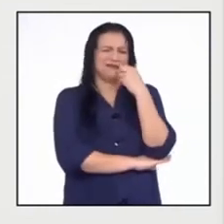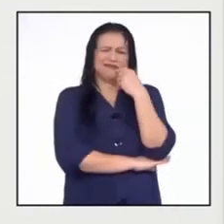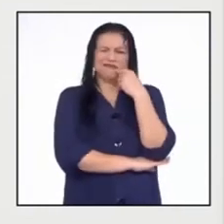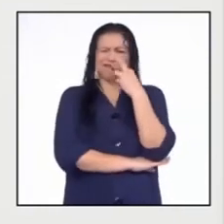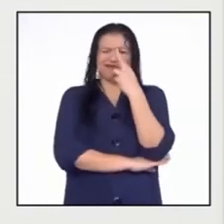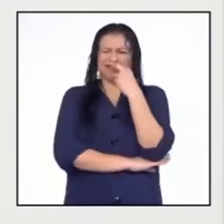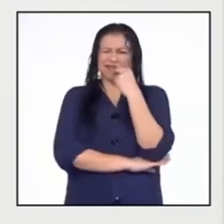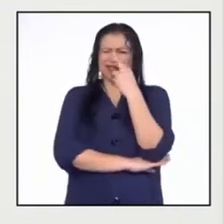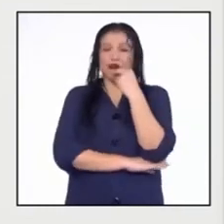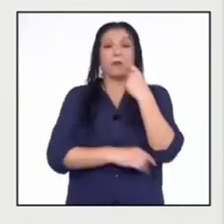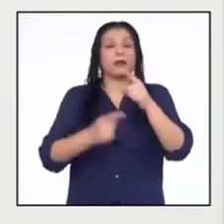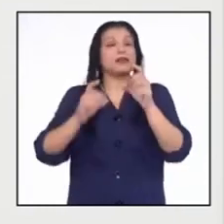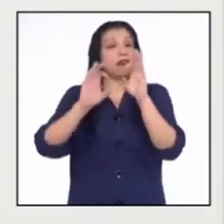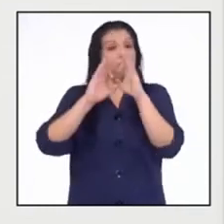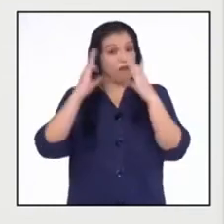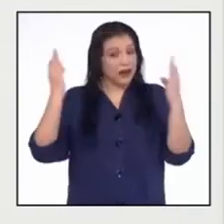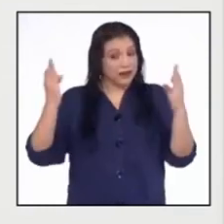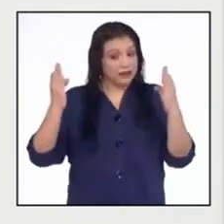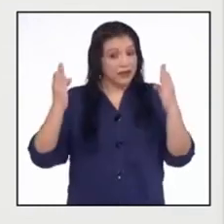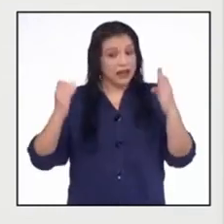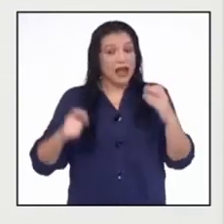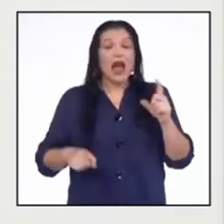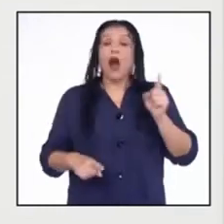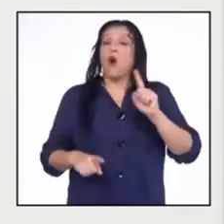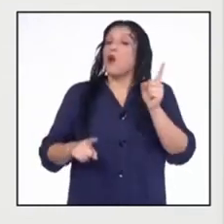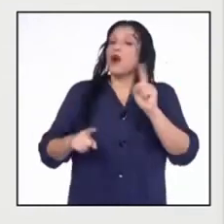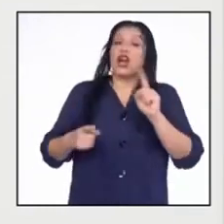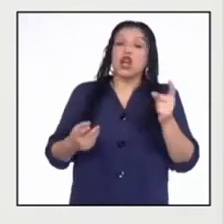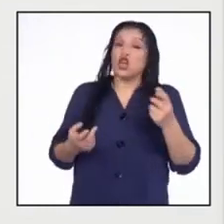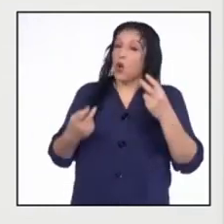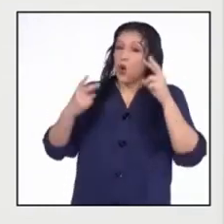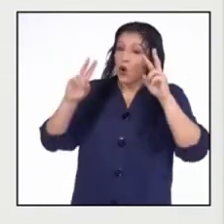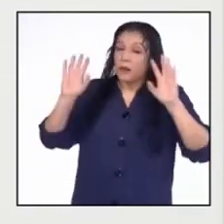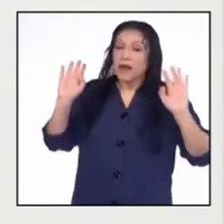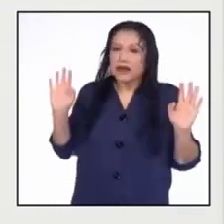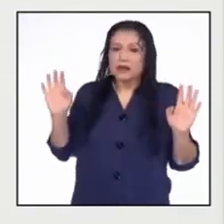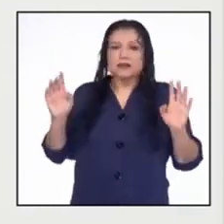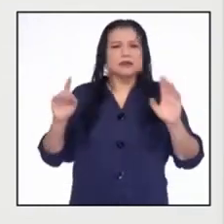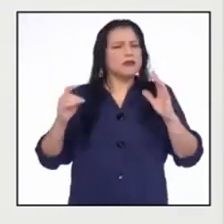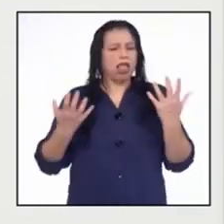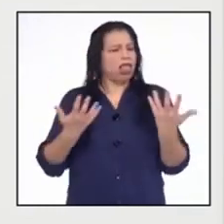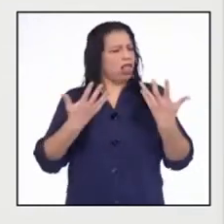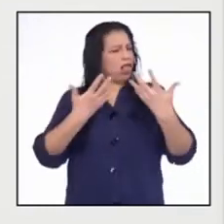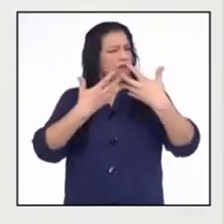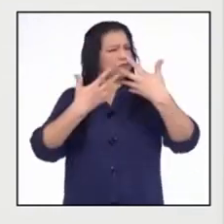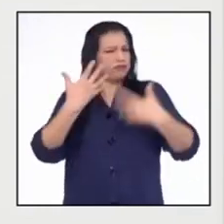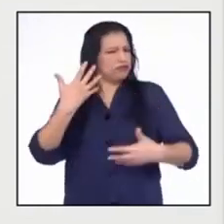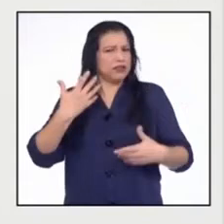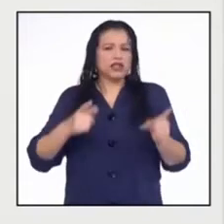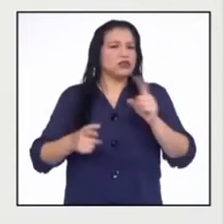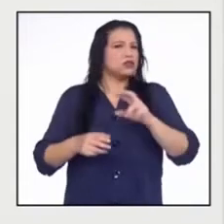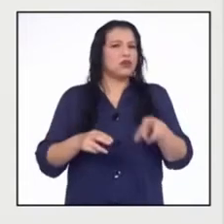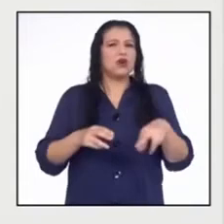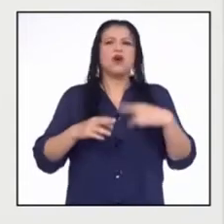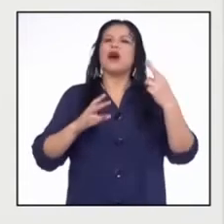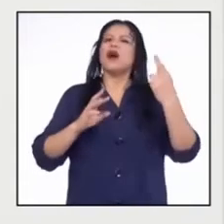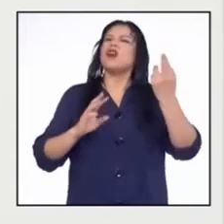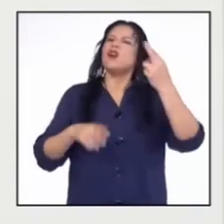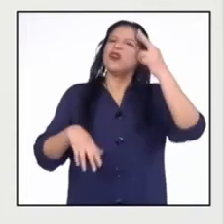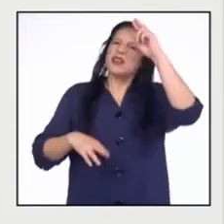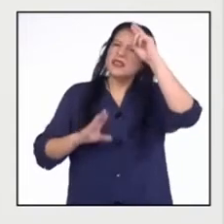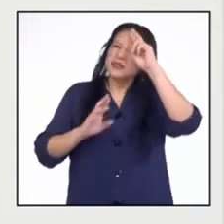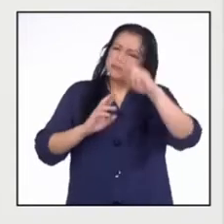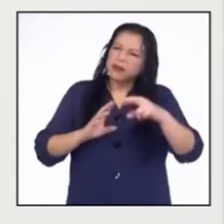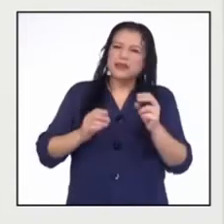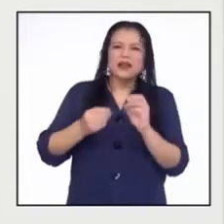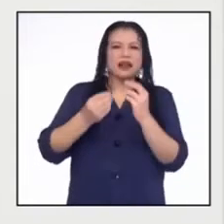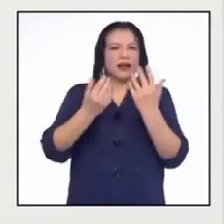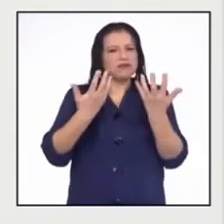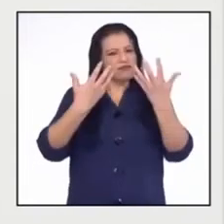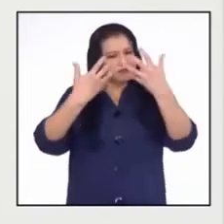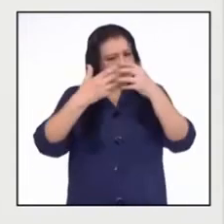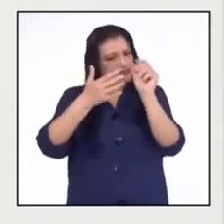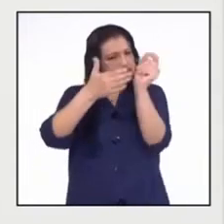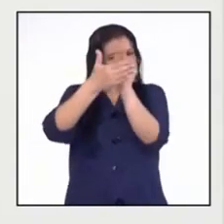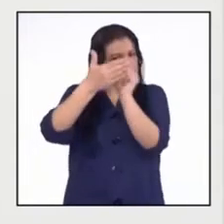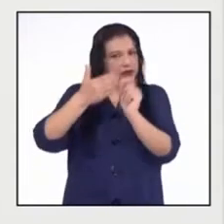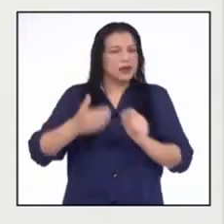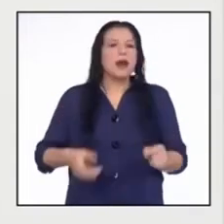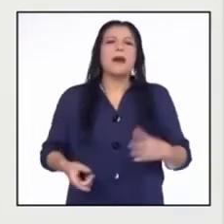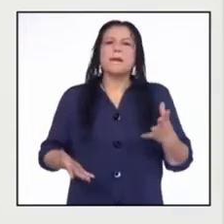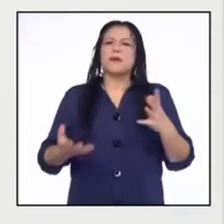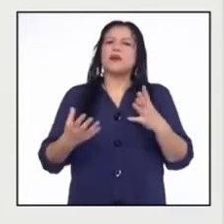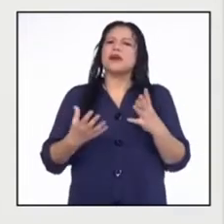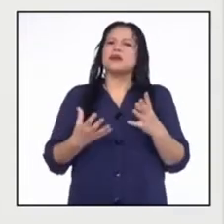pero esa frase, aunque no lo parezca, es incoherente y no respeta la adecuación textual, precisamente porque